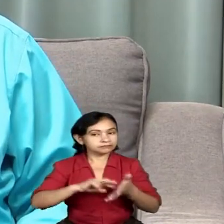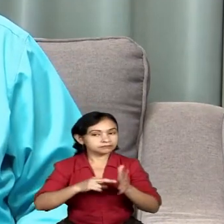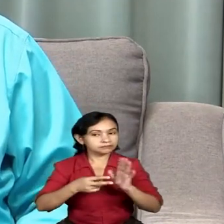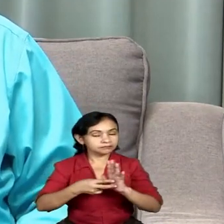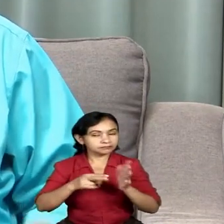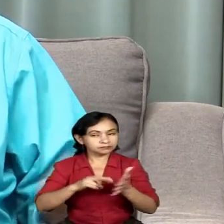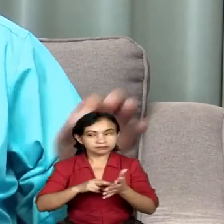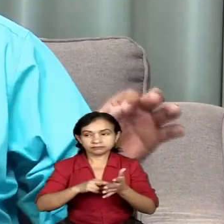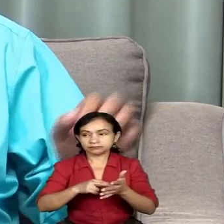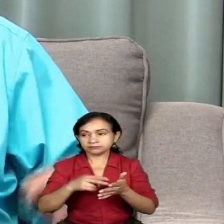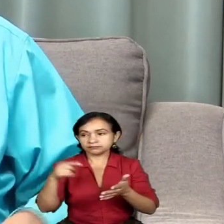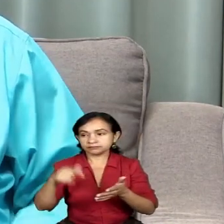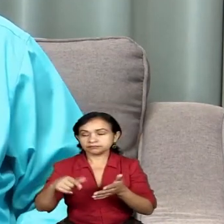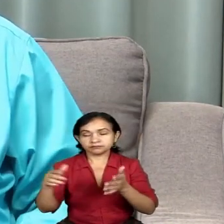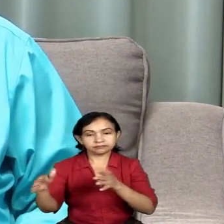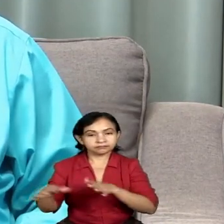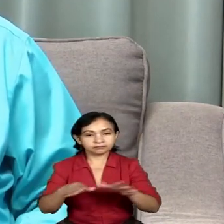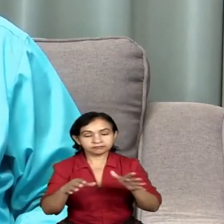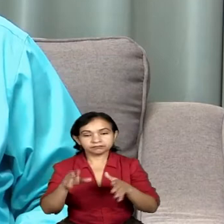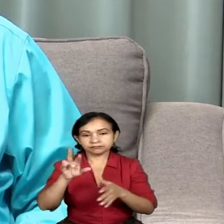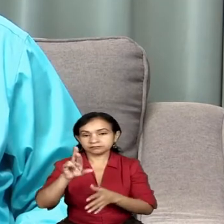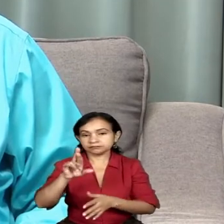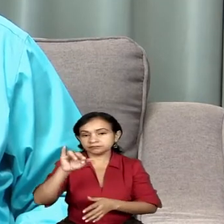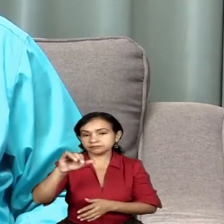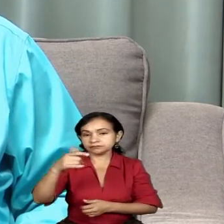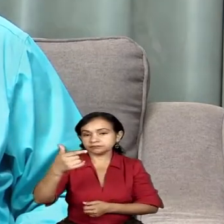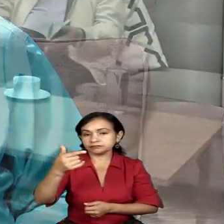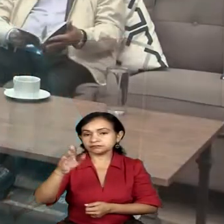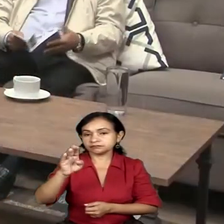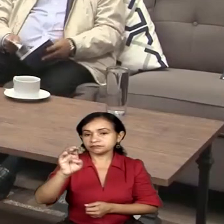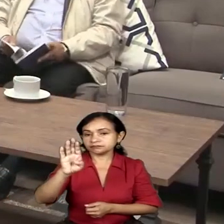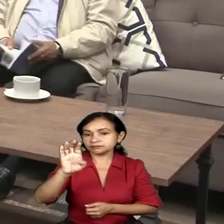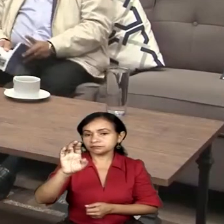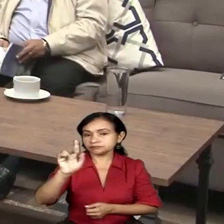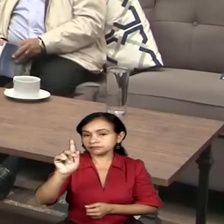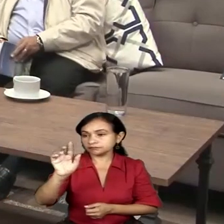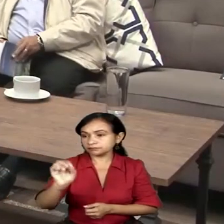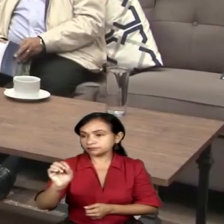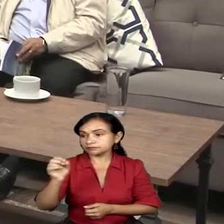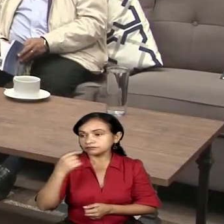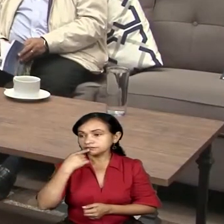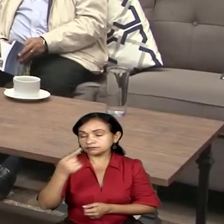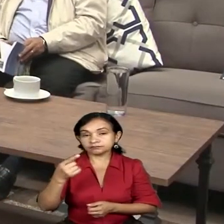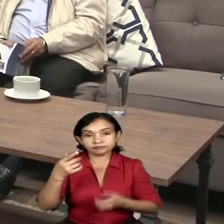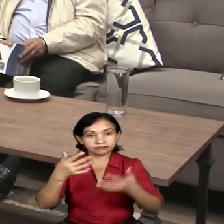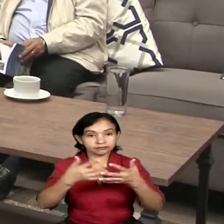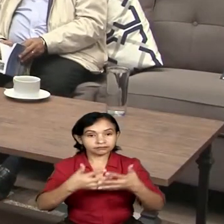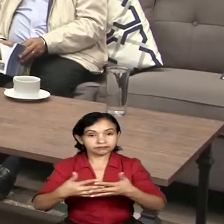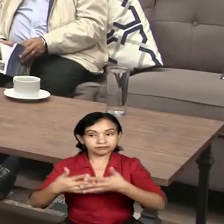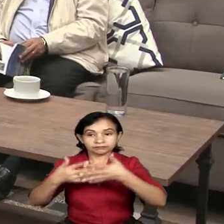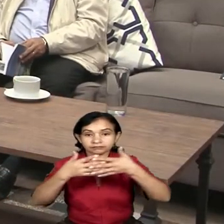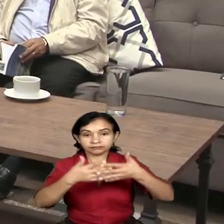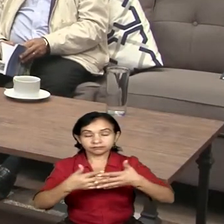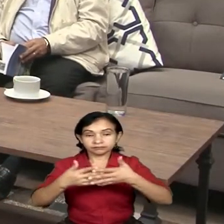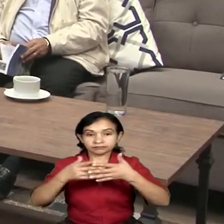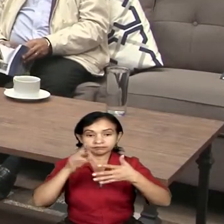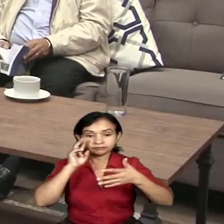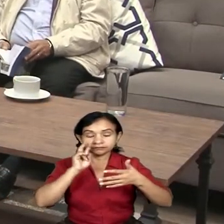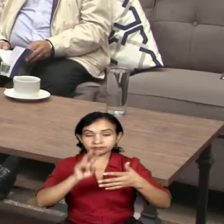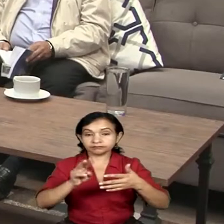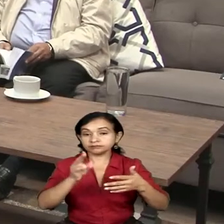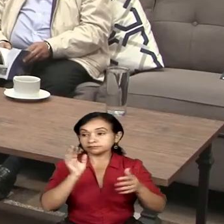la dictadura este acto de Rigoberto? Bueno, eso es que los Estados Unidos se refiriera bien de